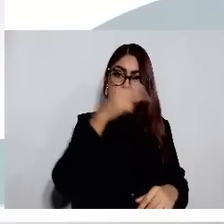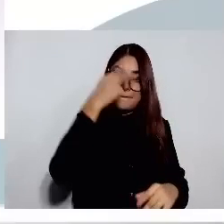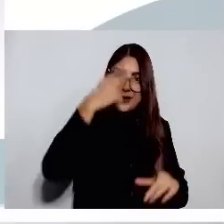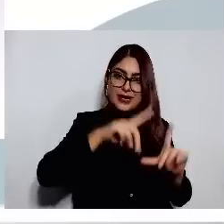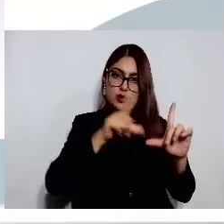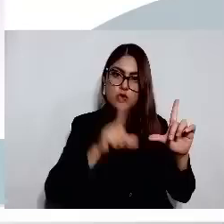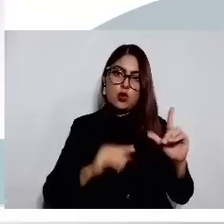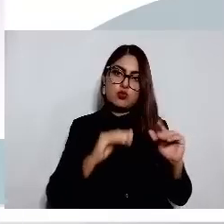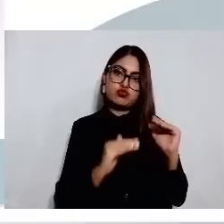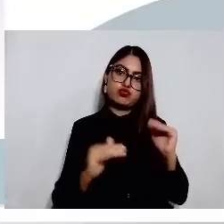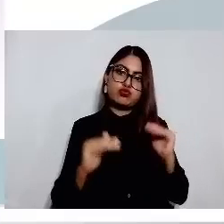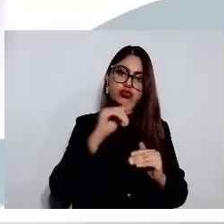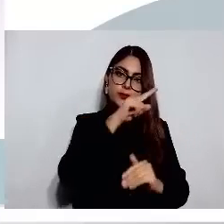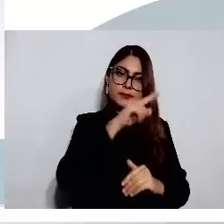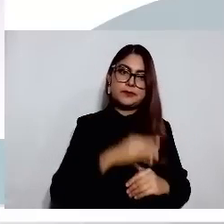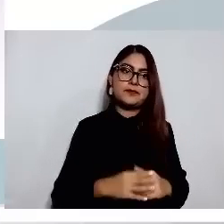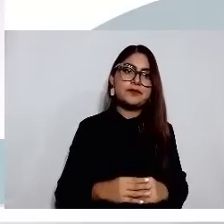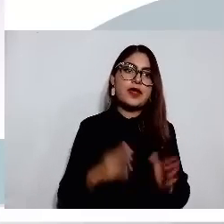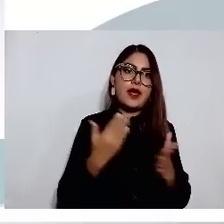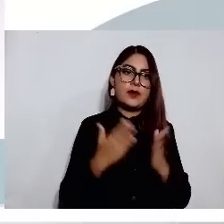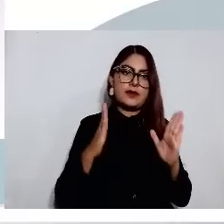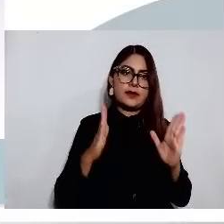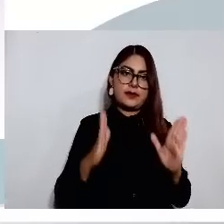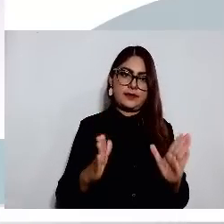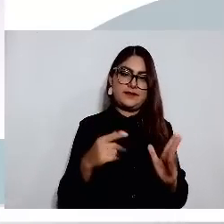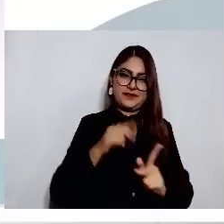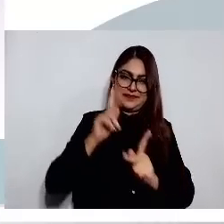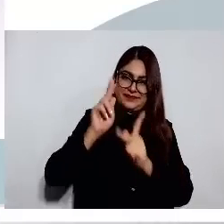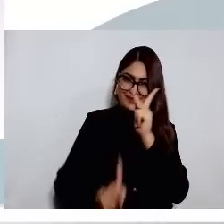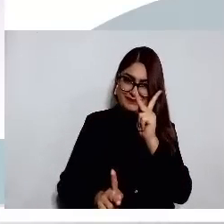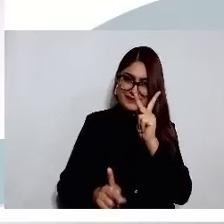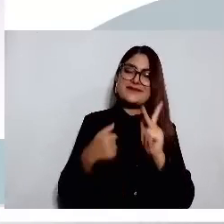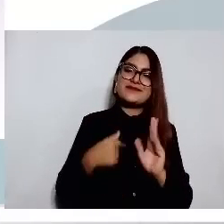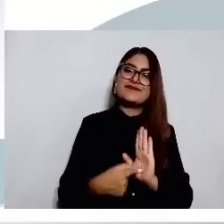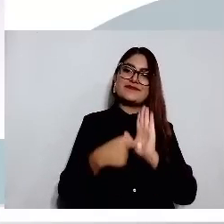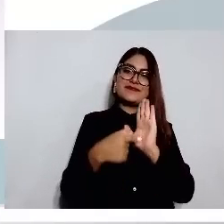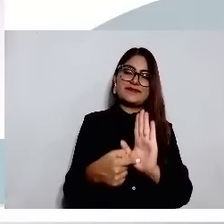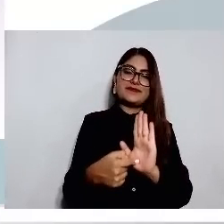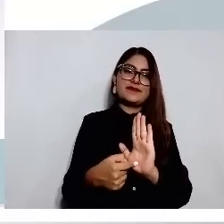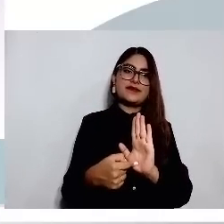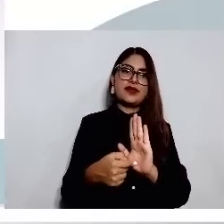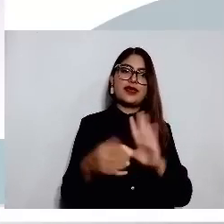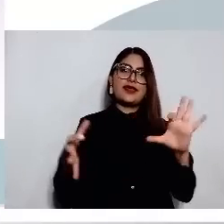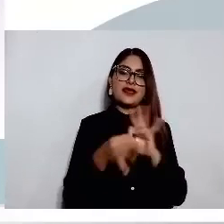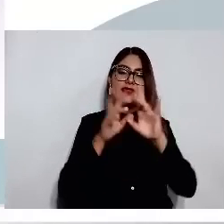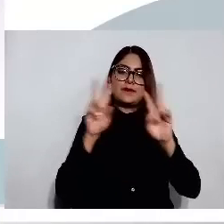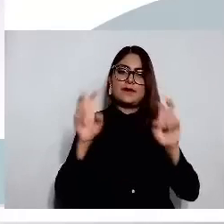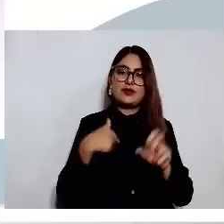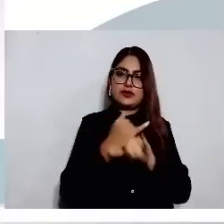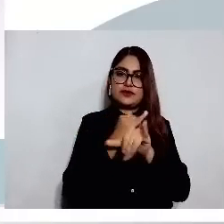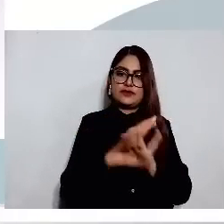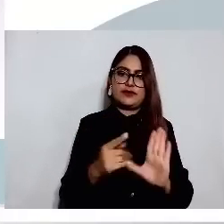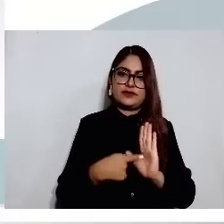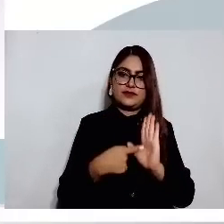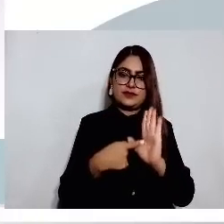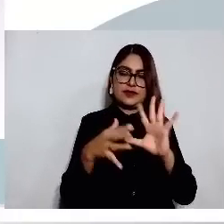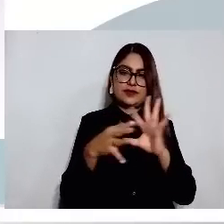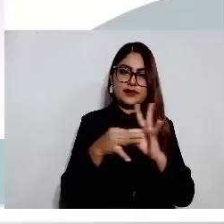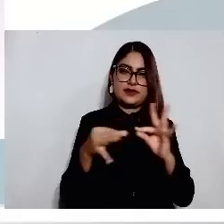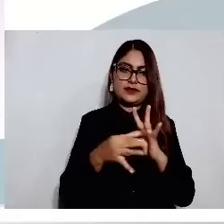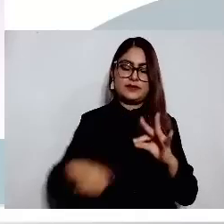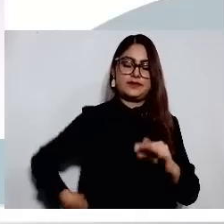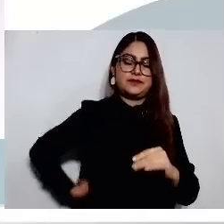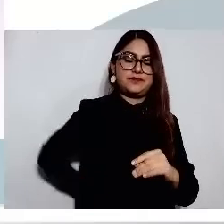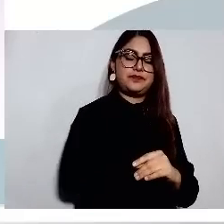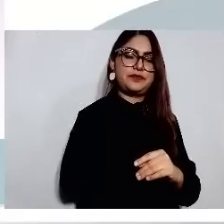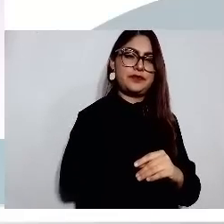Ok, esto es un comercial, pero tiene que ver con la información que ahora les voy a presentar. El 4 de julio, o sea, la